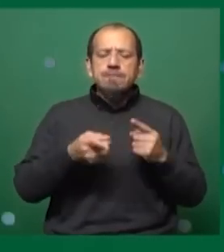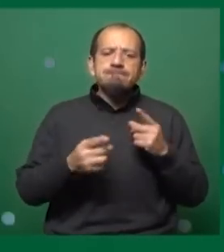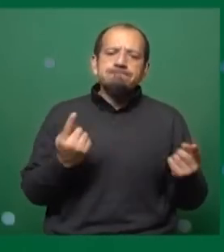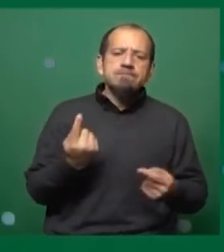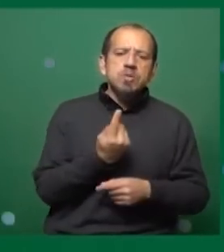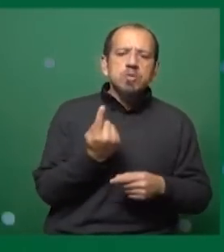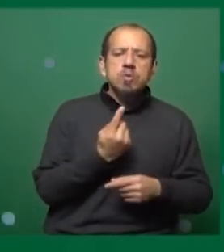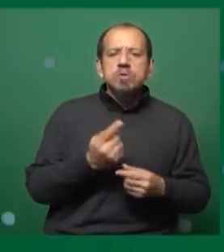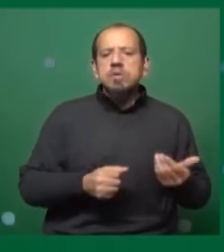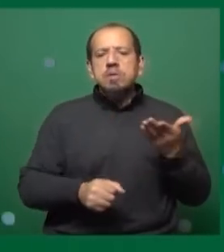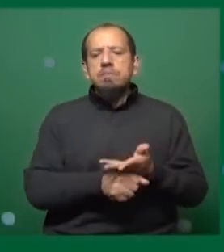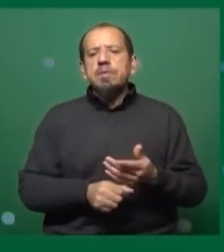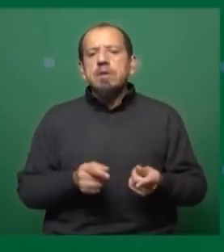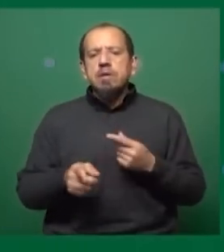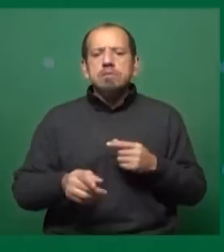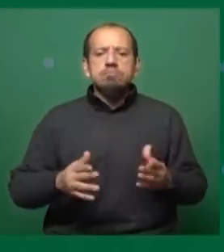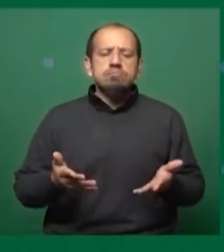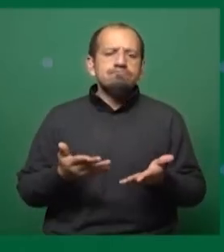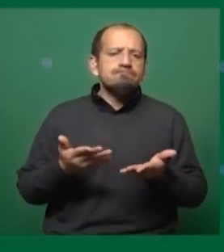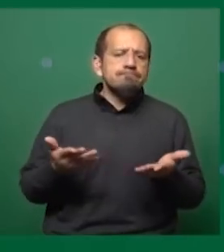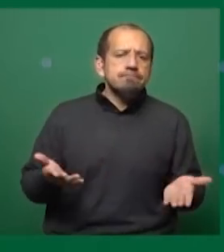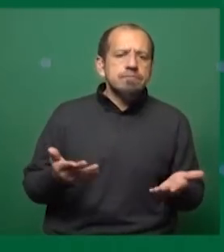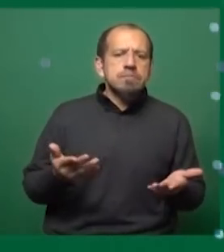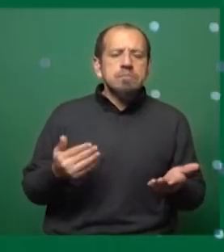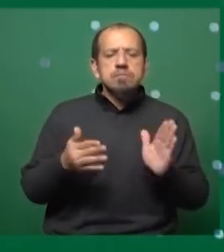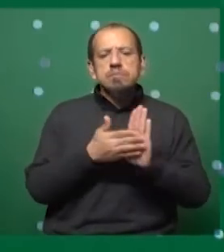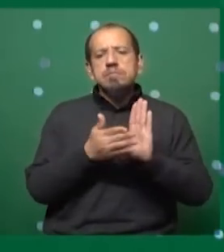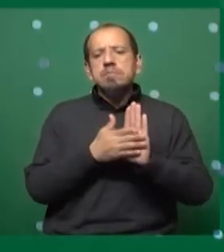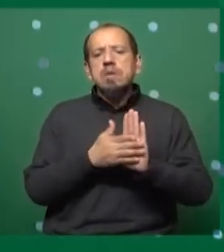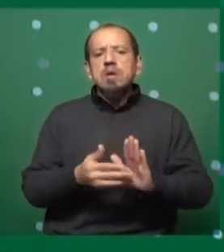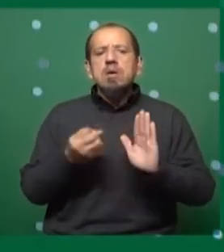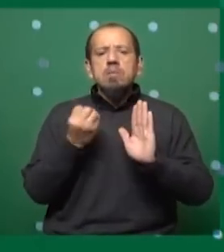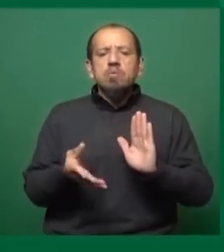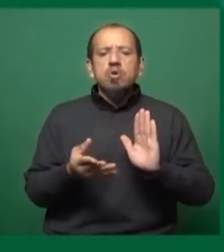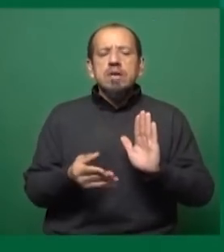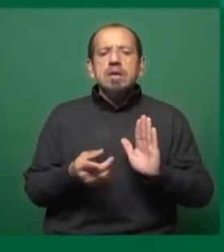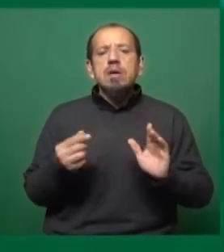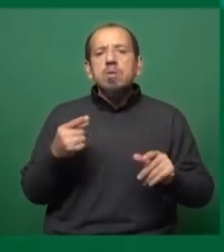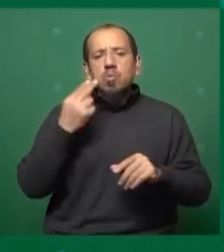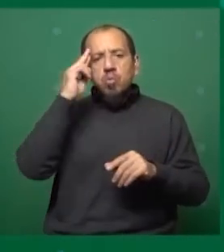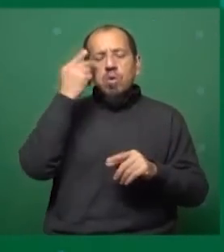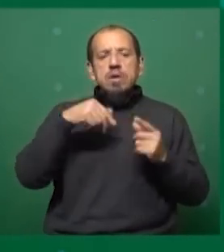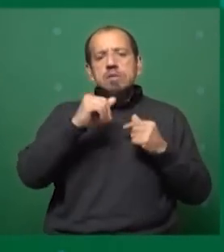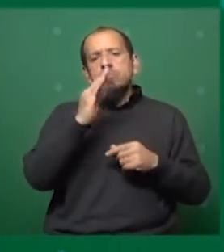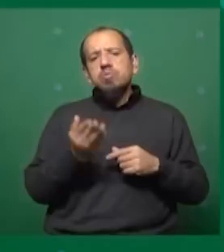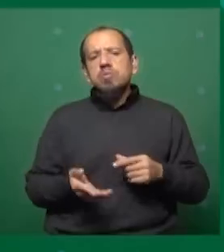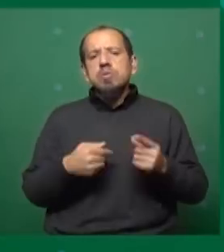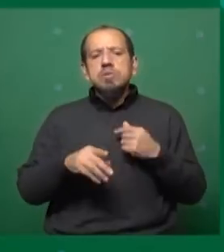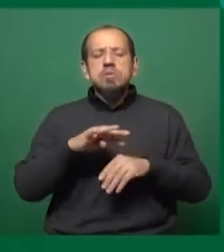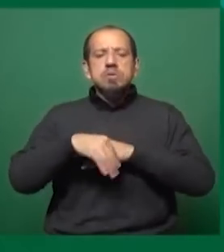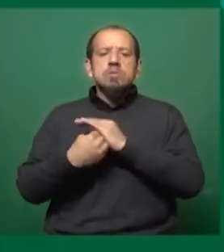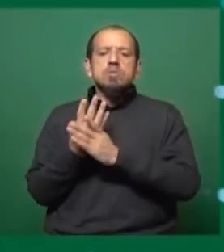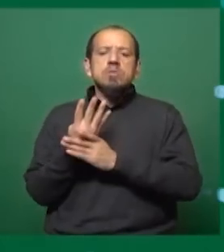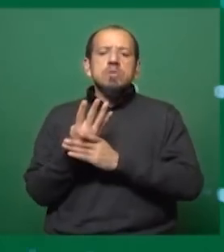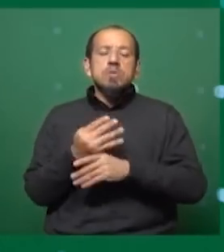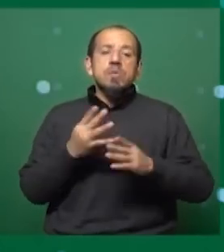en una exigencia que le ha llevado a hacer Incluso un comunicado de Por qué está tomando esta posición con respecto al bloque Regional